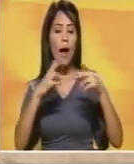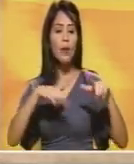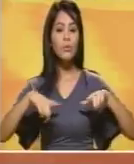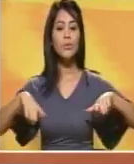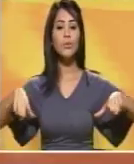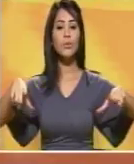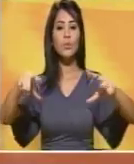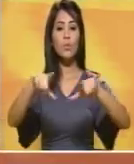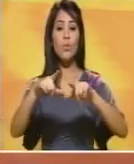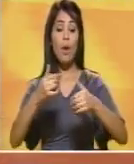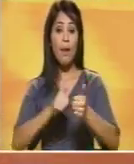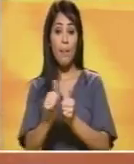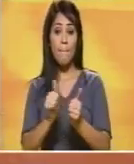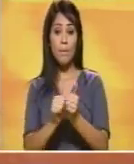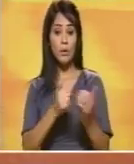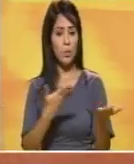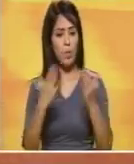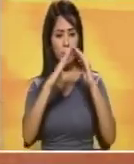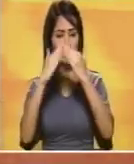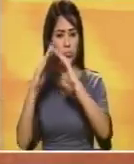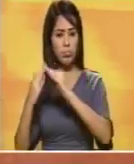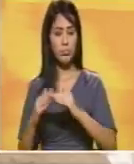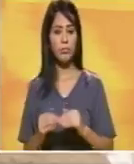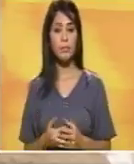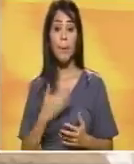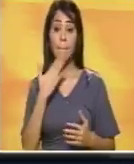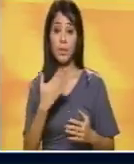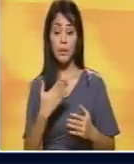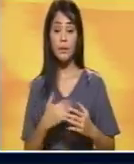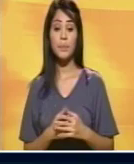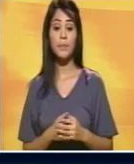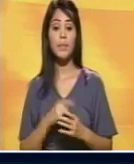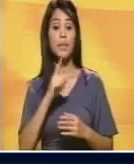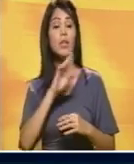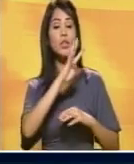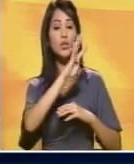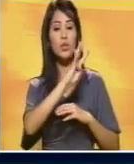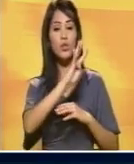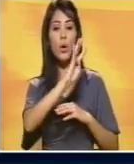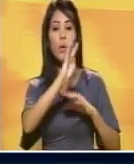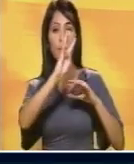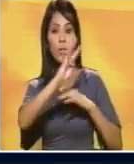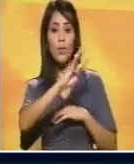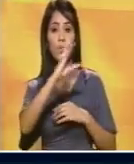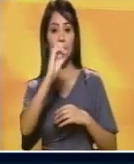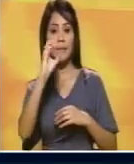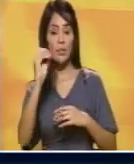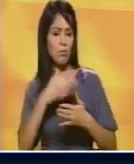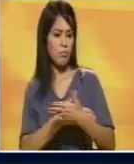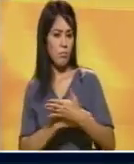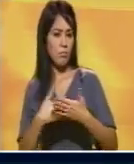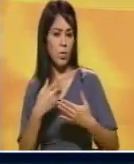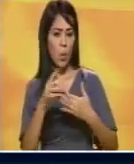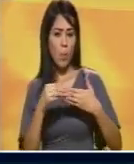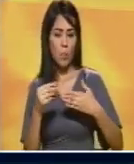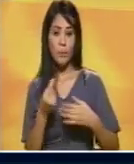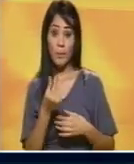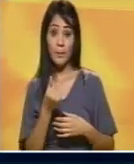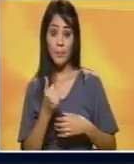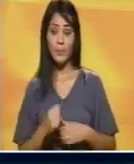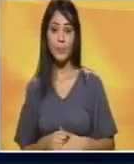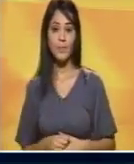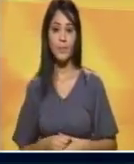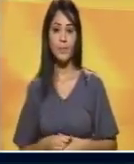a solicitud de la comunidad, con una inversión de más de 900 millones de bolívares. El 1 de marzo estuvimos haciendo un